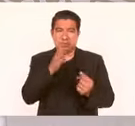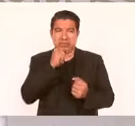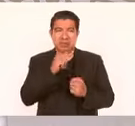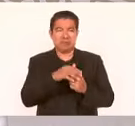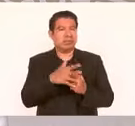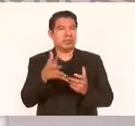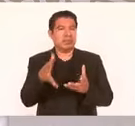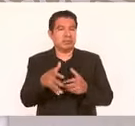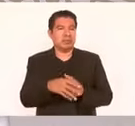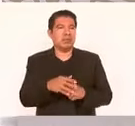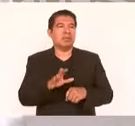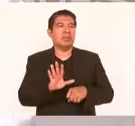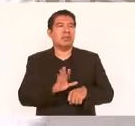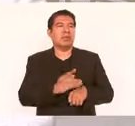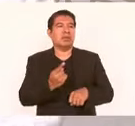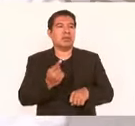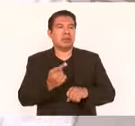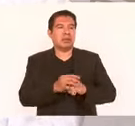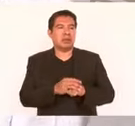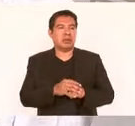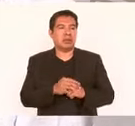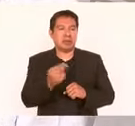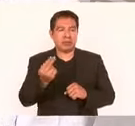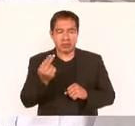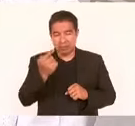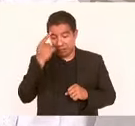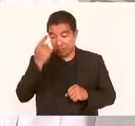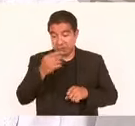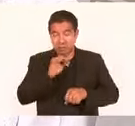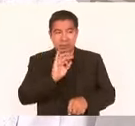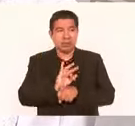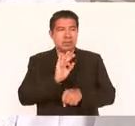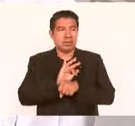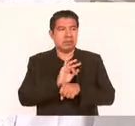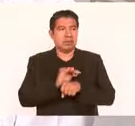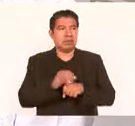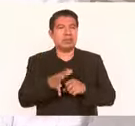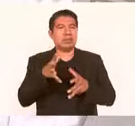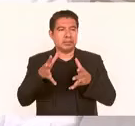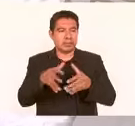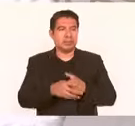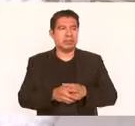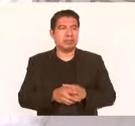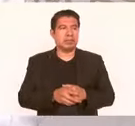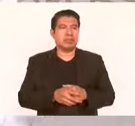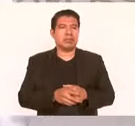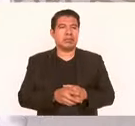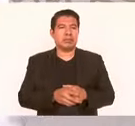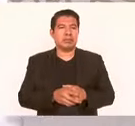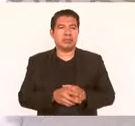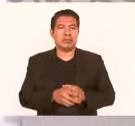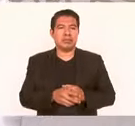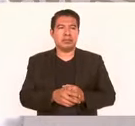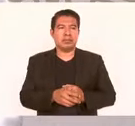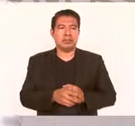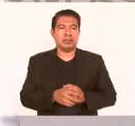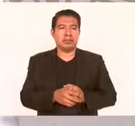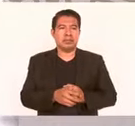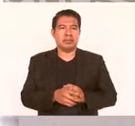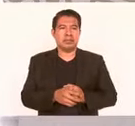porque había que proteger la fuerza de trabajo. ¿Cómo iban